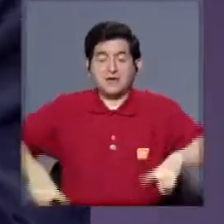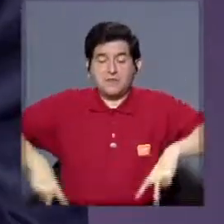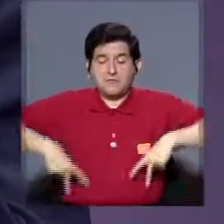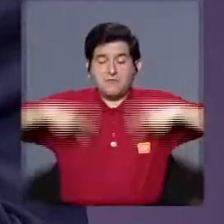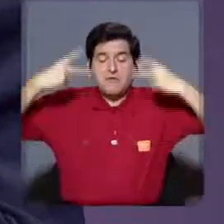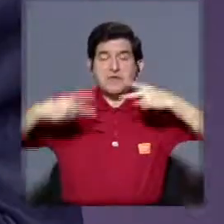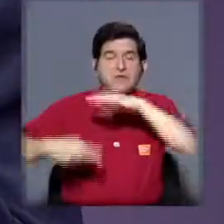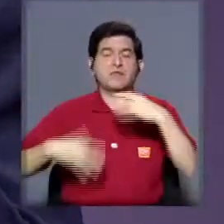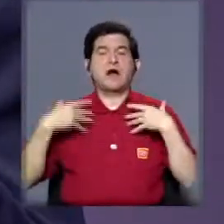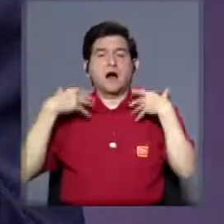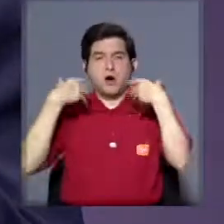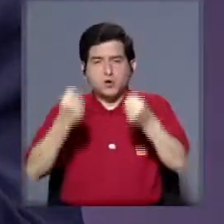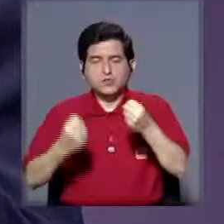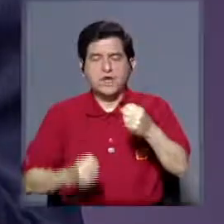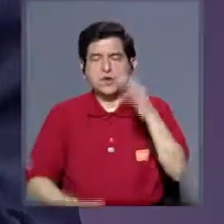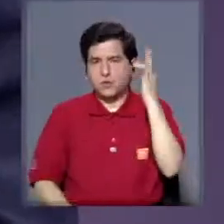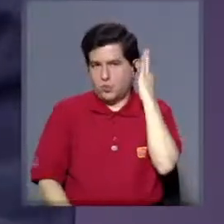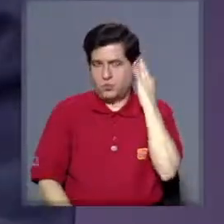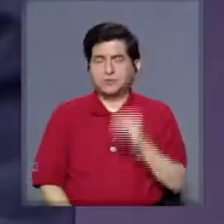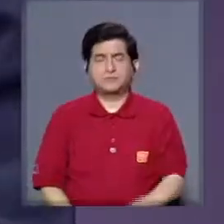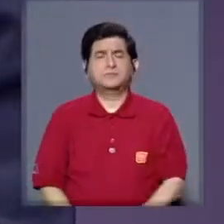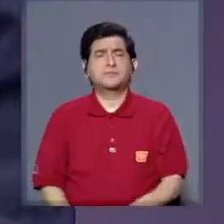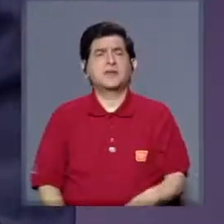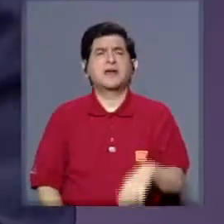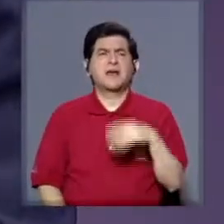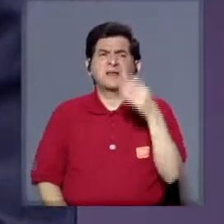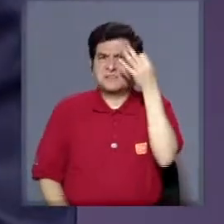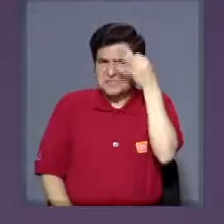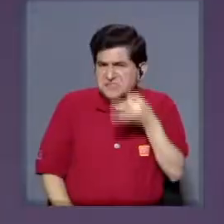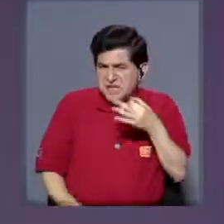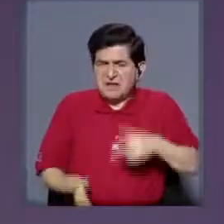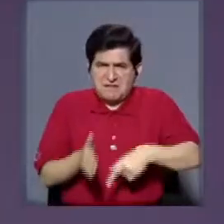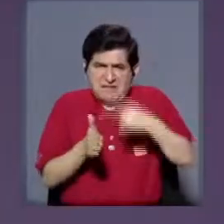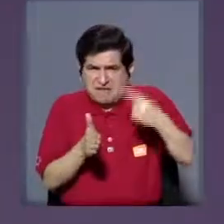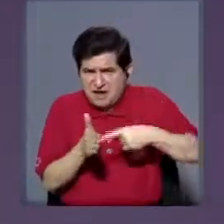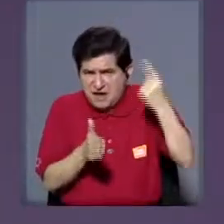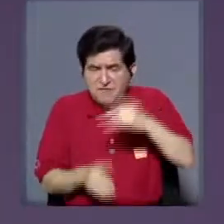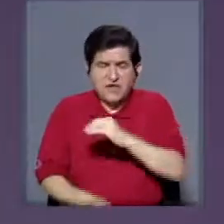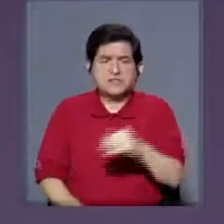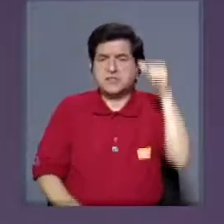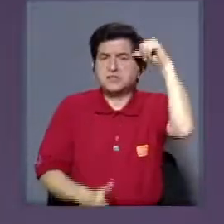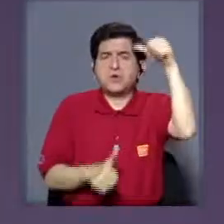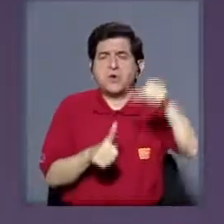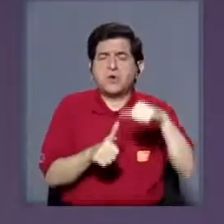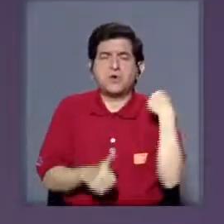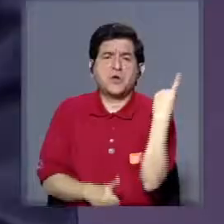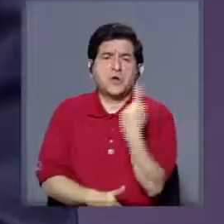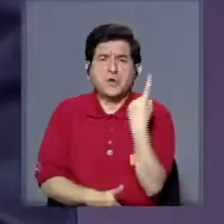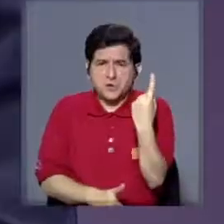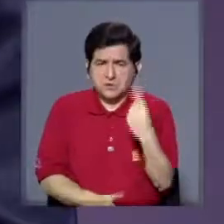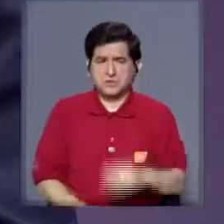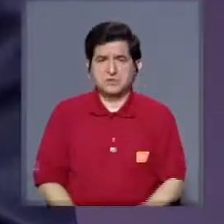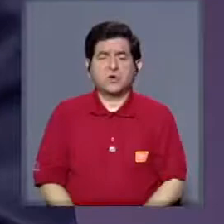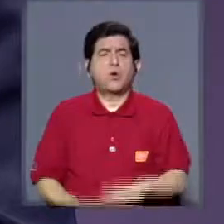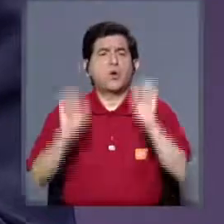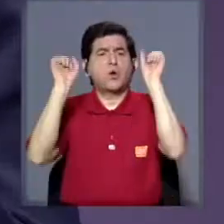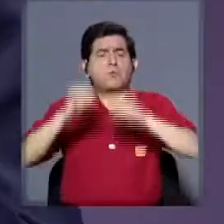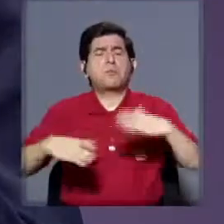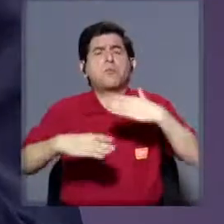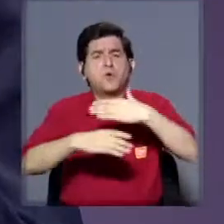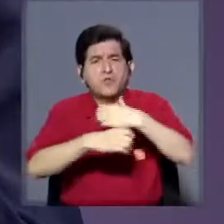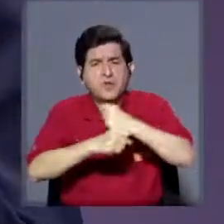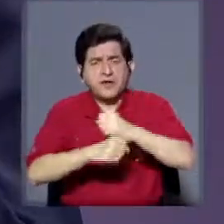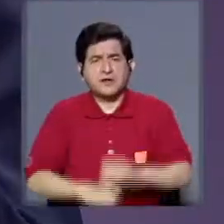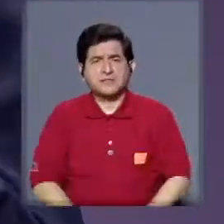o para la salud de la mujer muchas veces se interpreta o se recuerda únicamente que se puede hacer